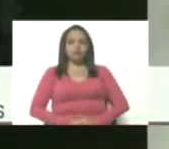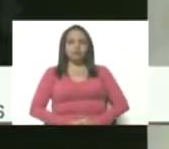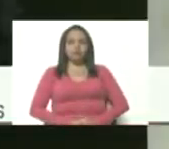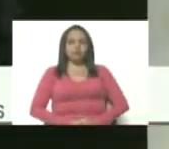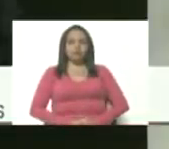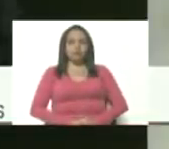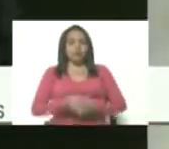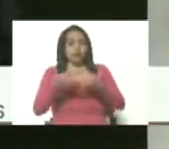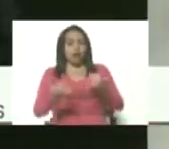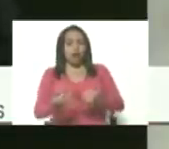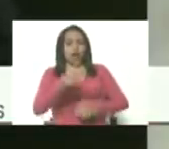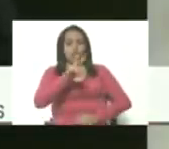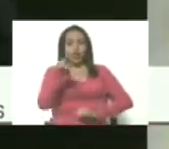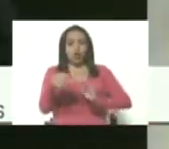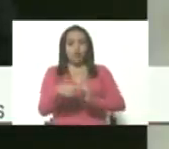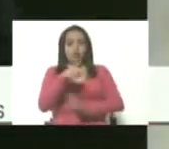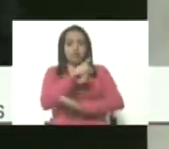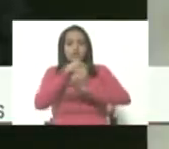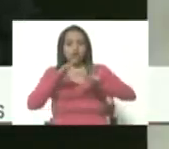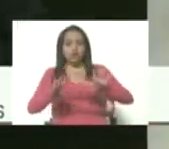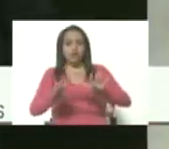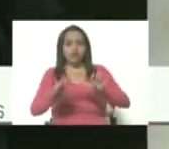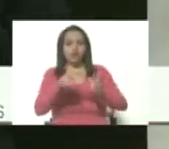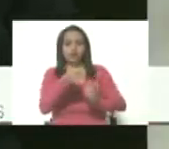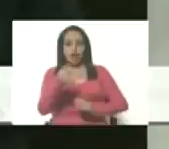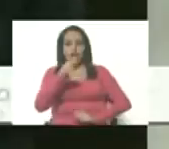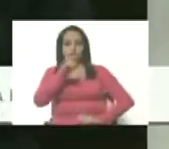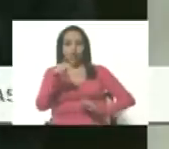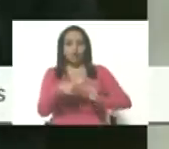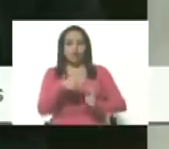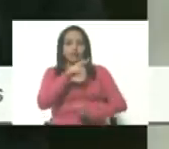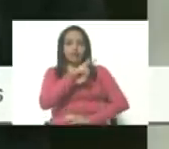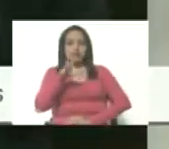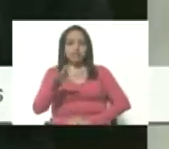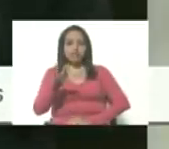Y ahorita 2019-2025 que está aprobado en Gaceta Oficial.